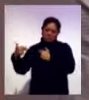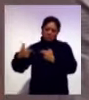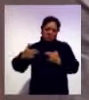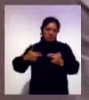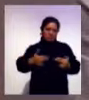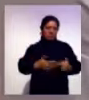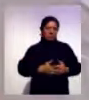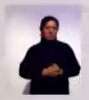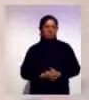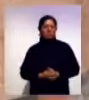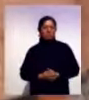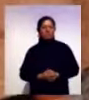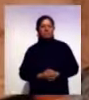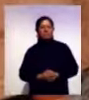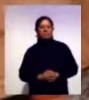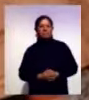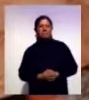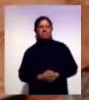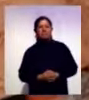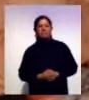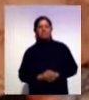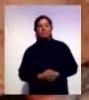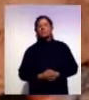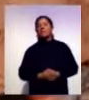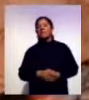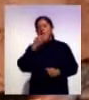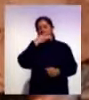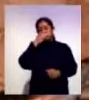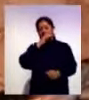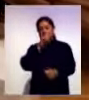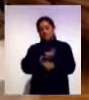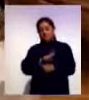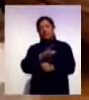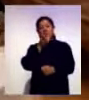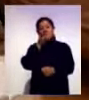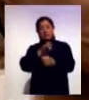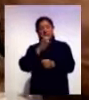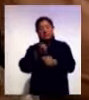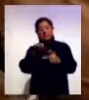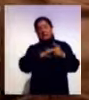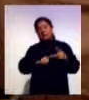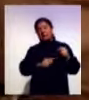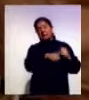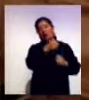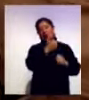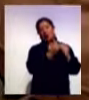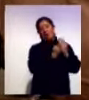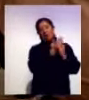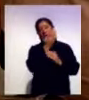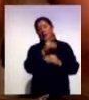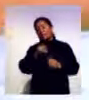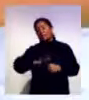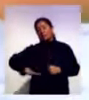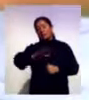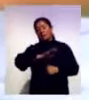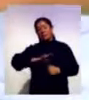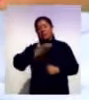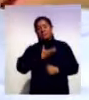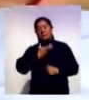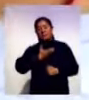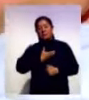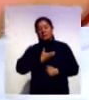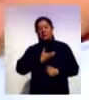en generación. El tercer Festival del Cacao iniciará a partir de las 11 de la mañana en la explanada del Parque